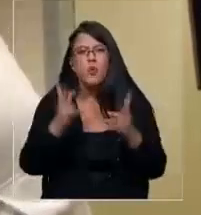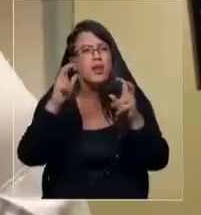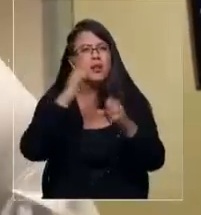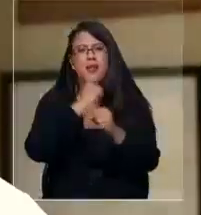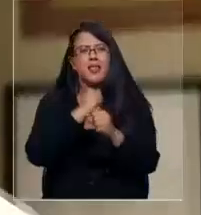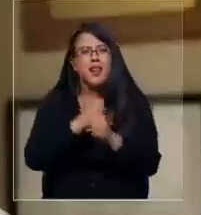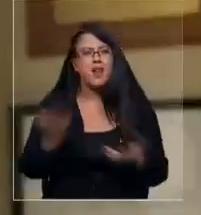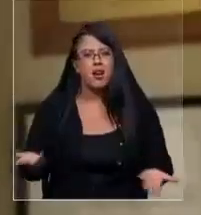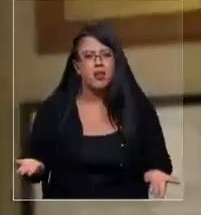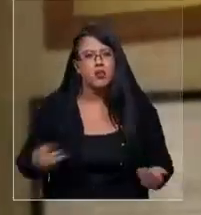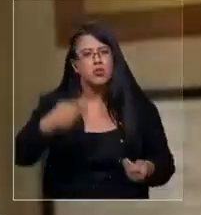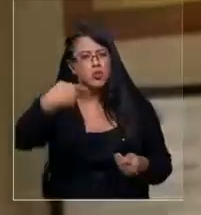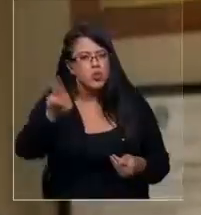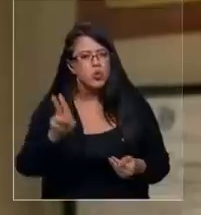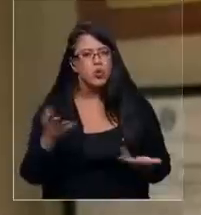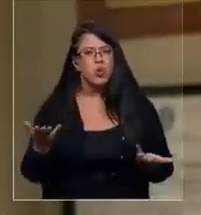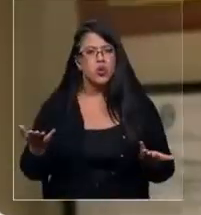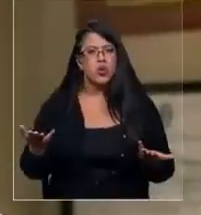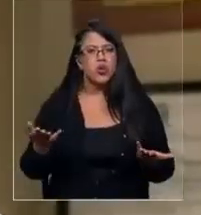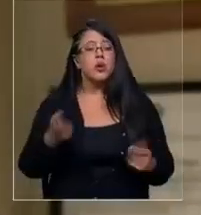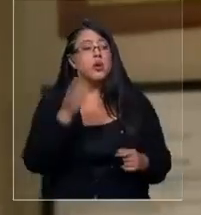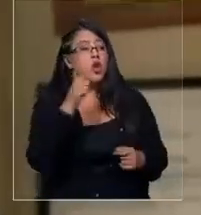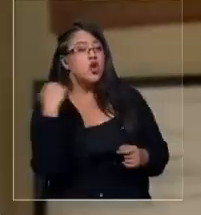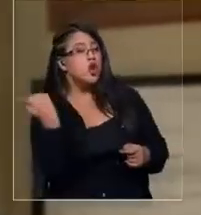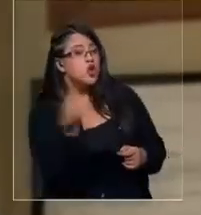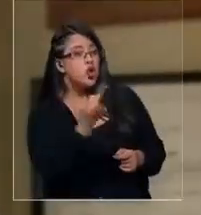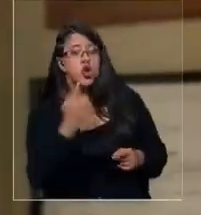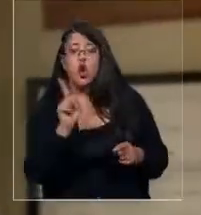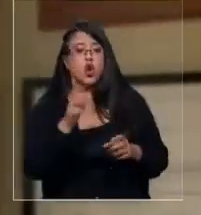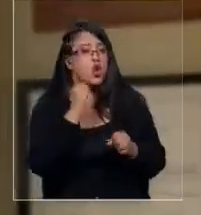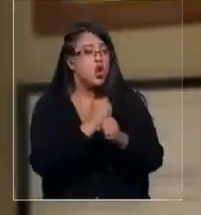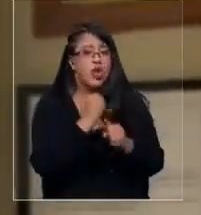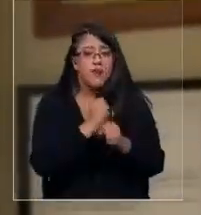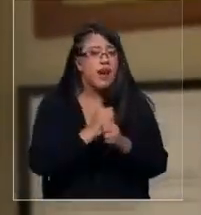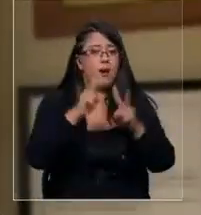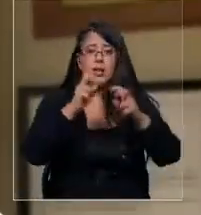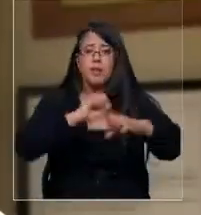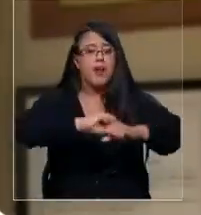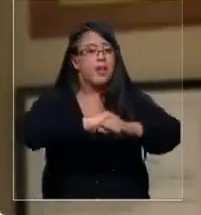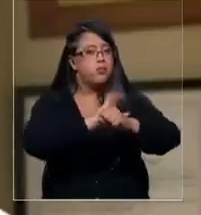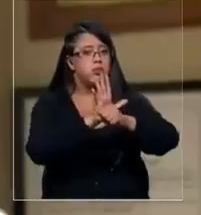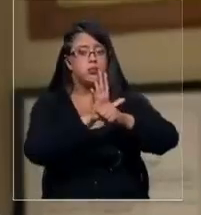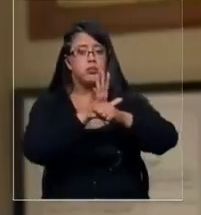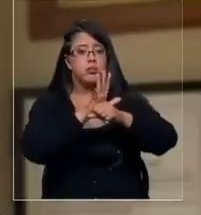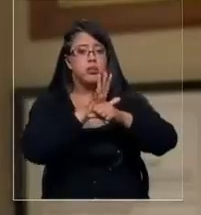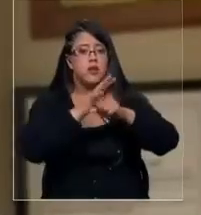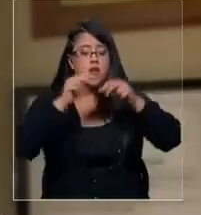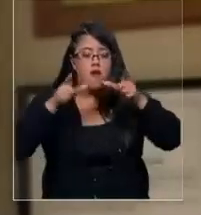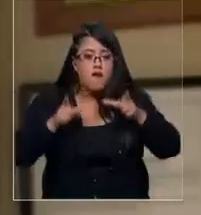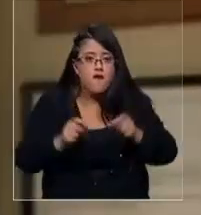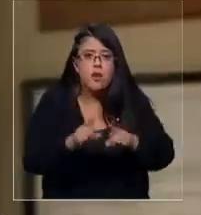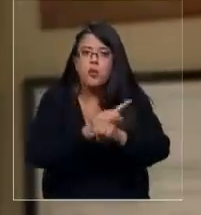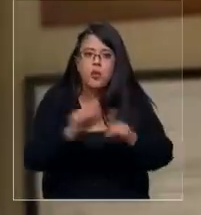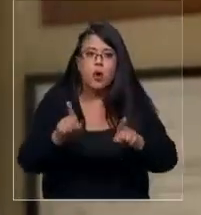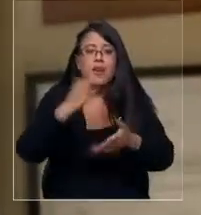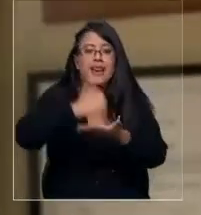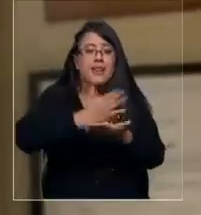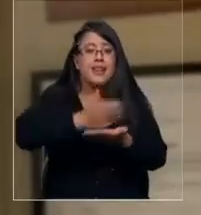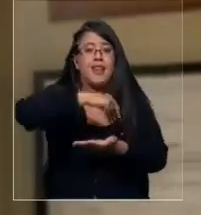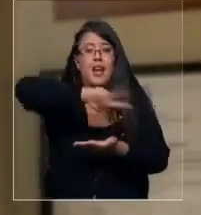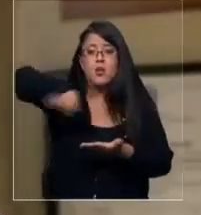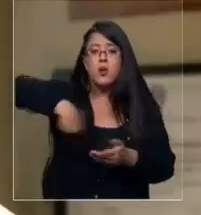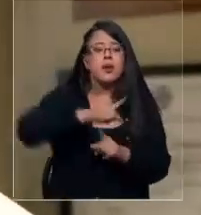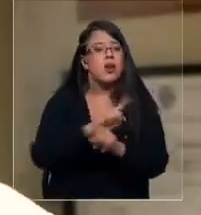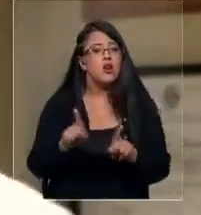Muy buena pregunta. Nosotros no trabajamos con el virus, es decir, ni con muestras. No estamos en esa. No es nuestra estrategia.